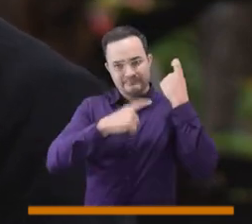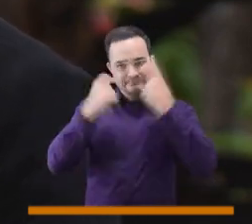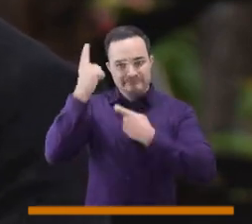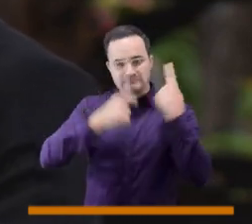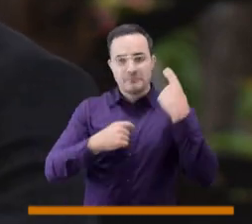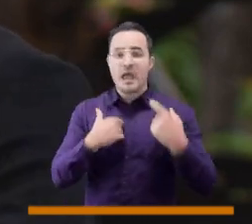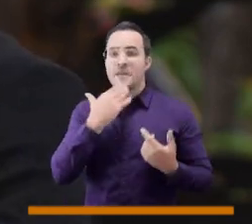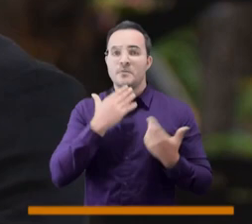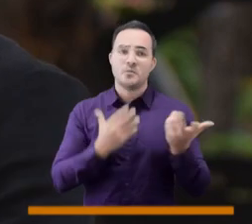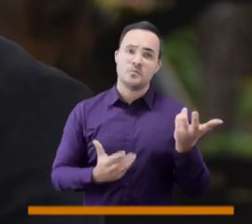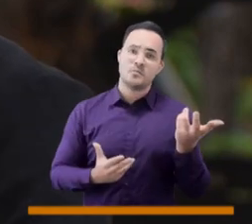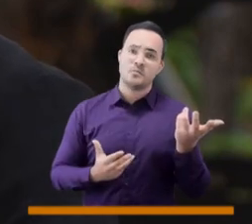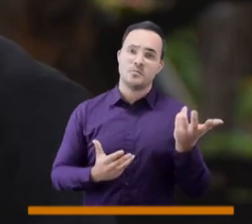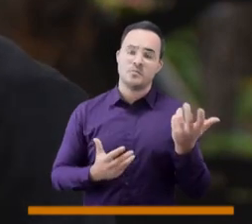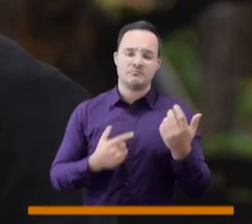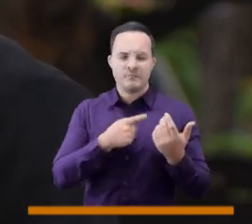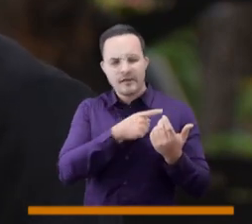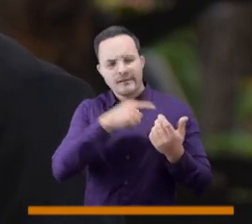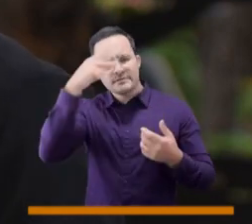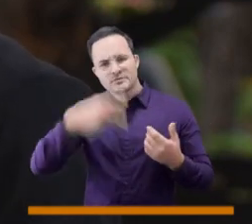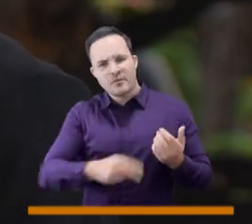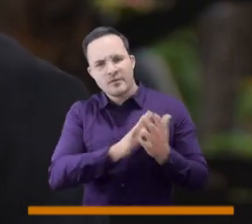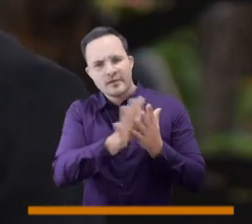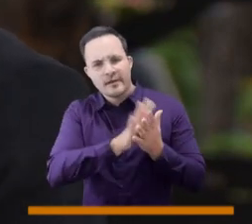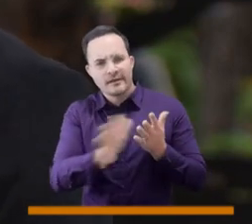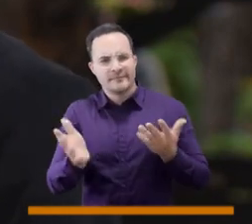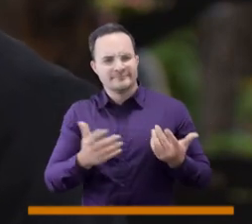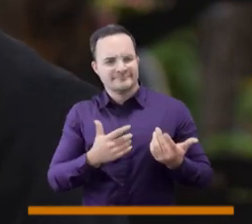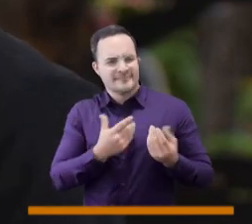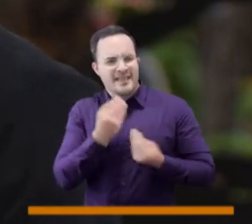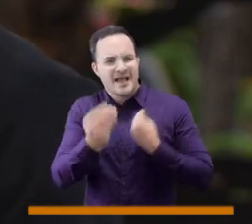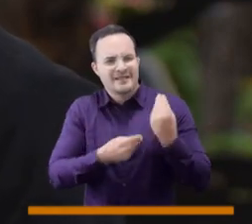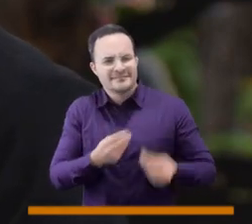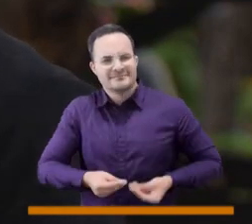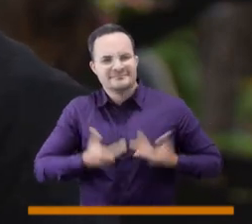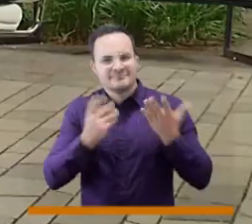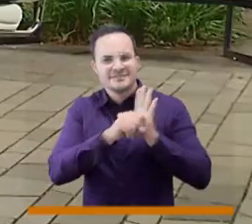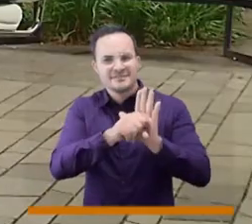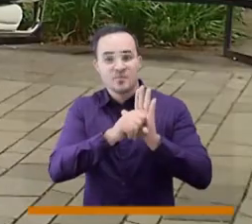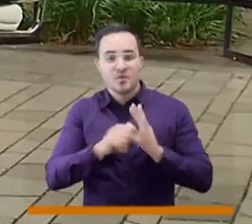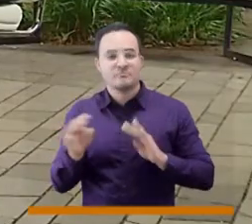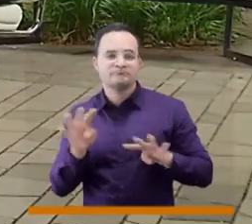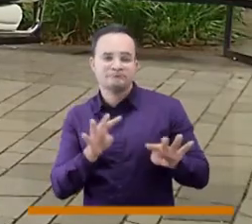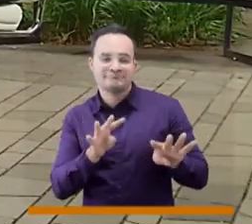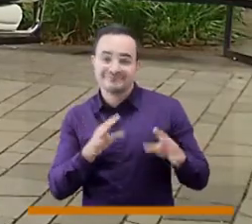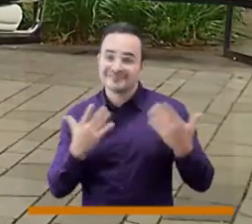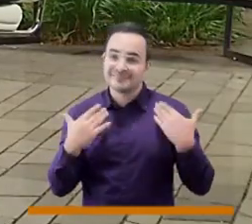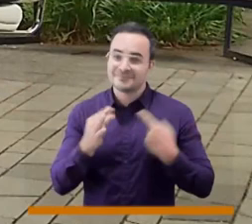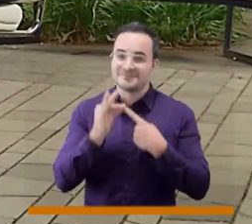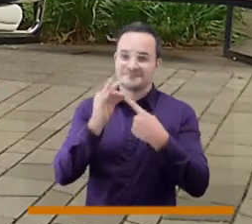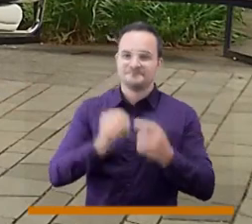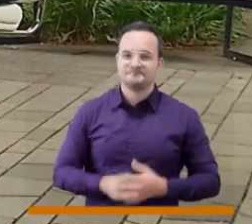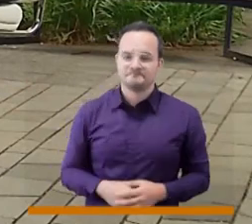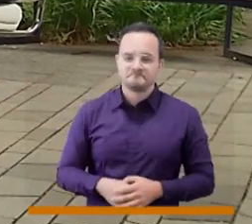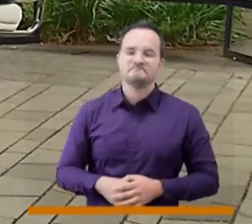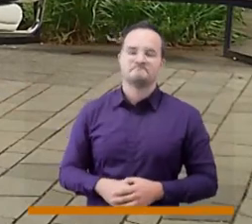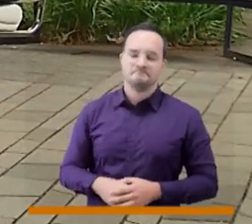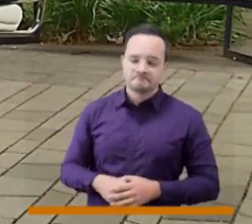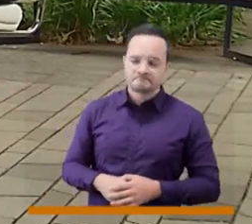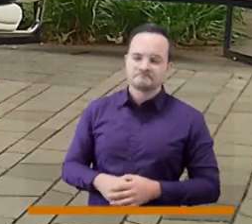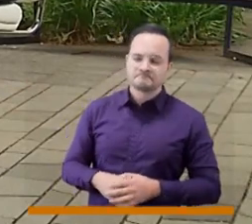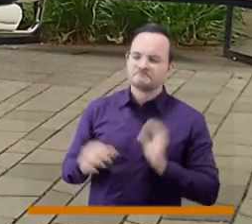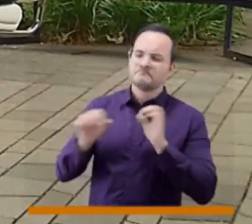ciudad, la historia que cuenta una estatua viviente, lo que cuenta un lírico, un músico. Concejal y Gabriel,